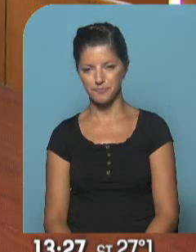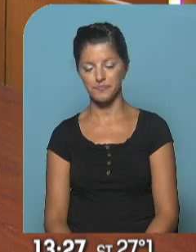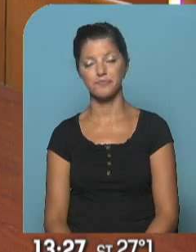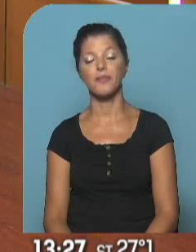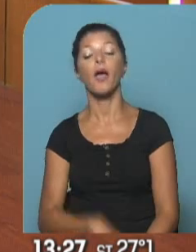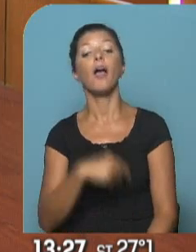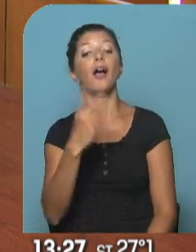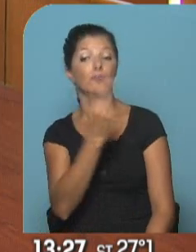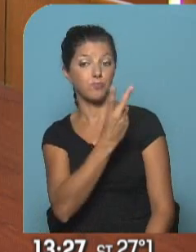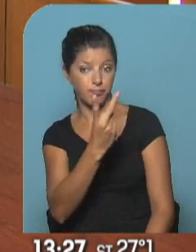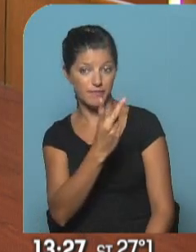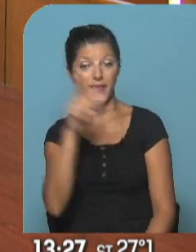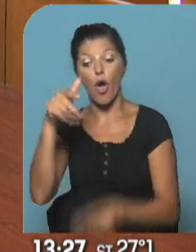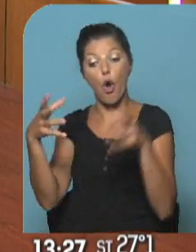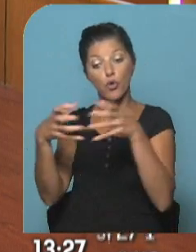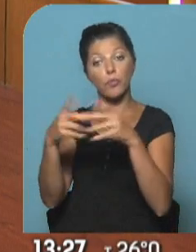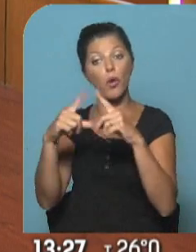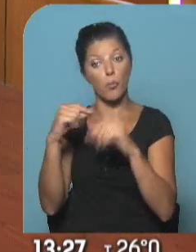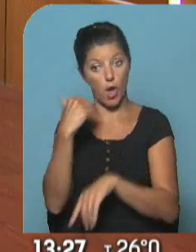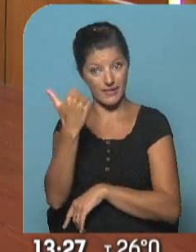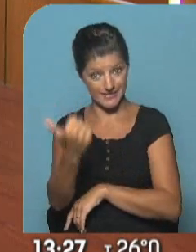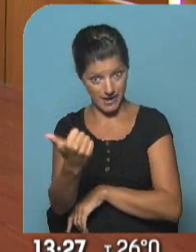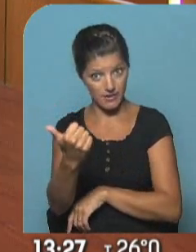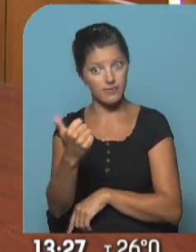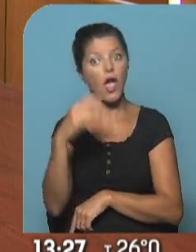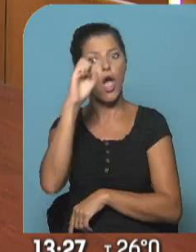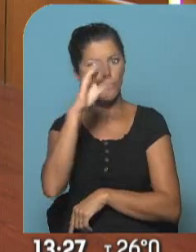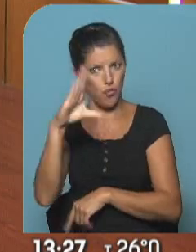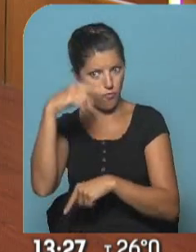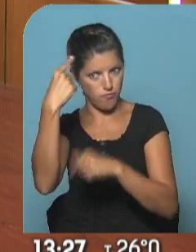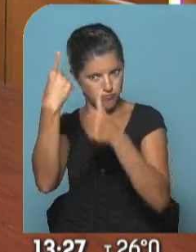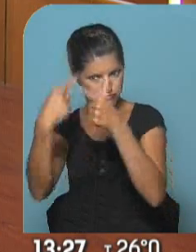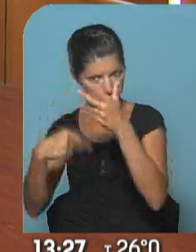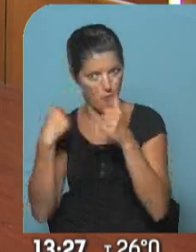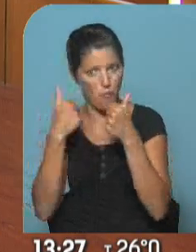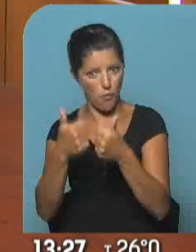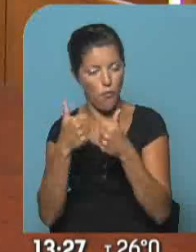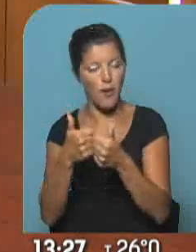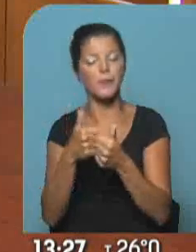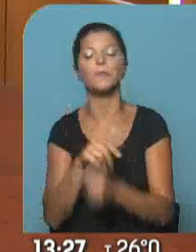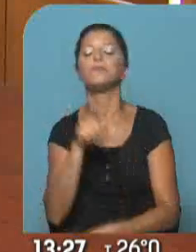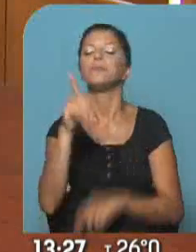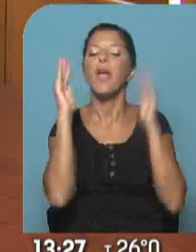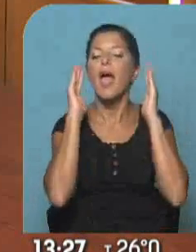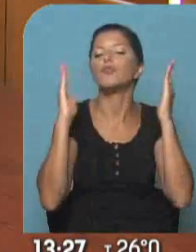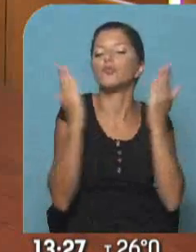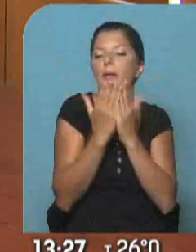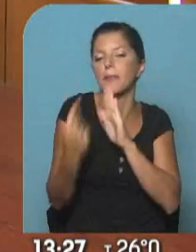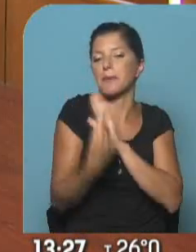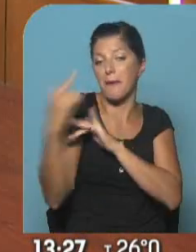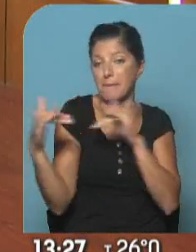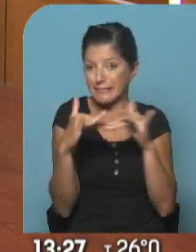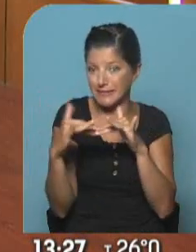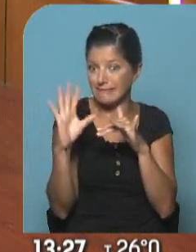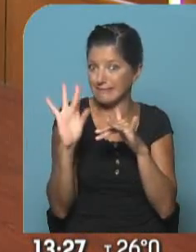Indudablemente, este grupo 6 de la Copa Libertadores también tiene muy buenos equipos. Y el partido donde debuta Estudiantes de La Plata no será